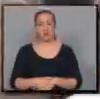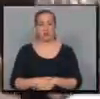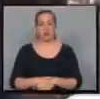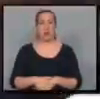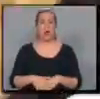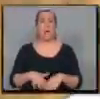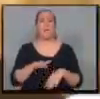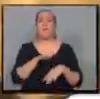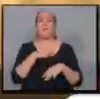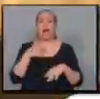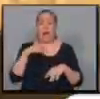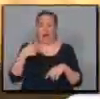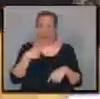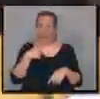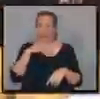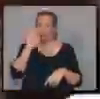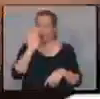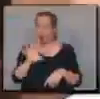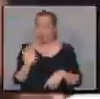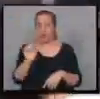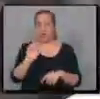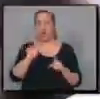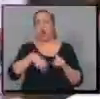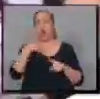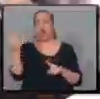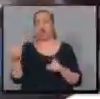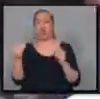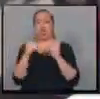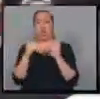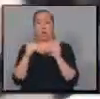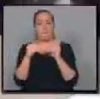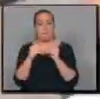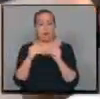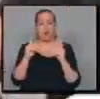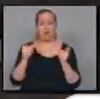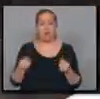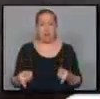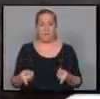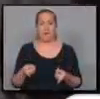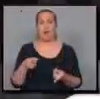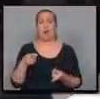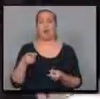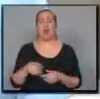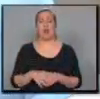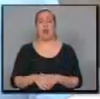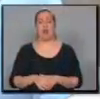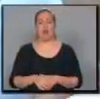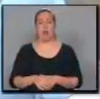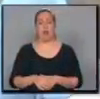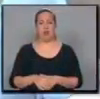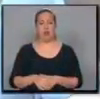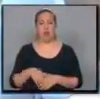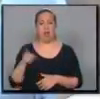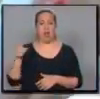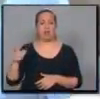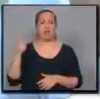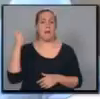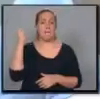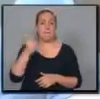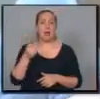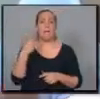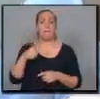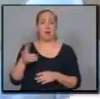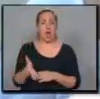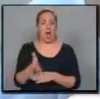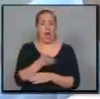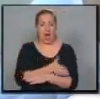piso, no solo a mí, sino a otros compañeros y compañeras. A ella particularmente la golpearon, pero previo a